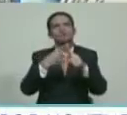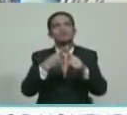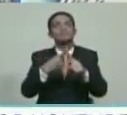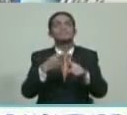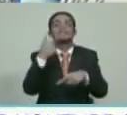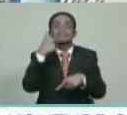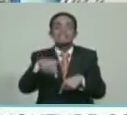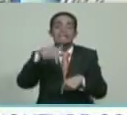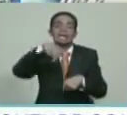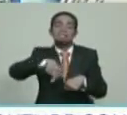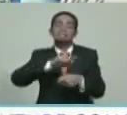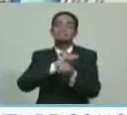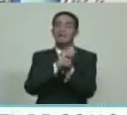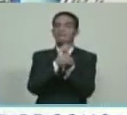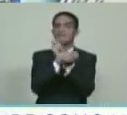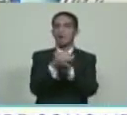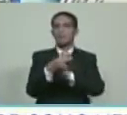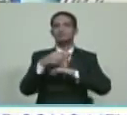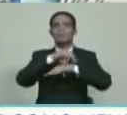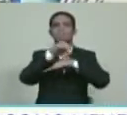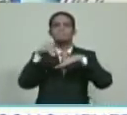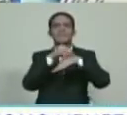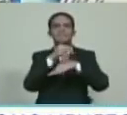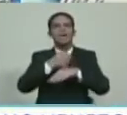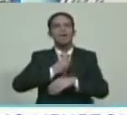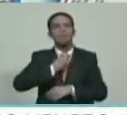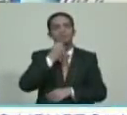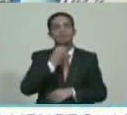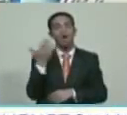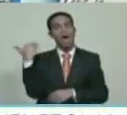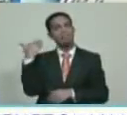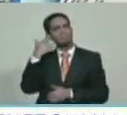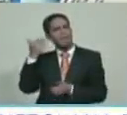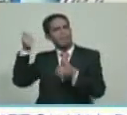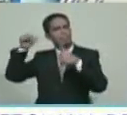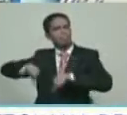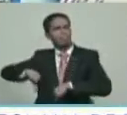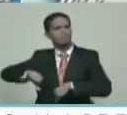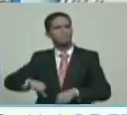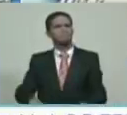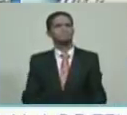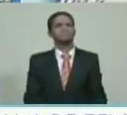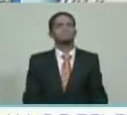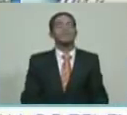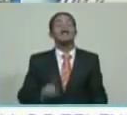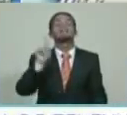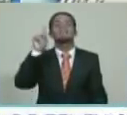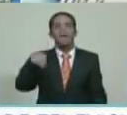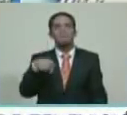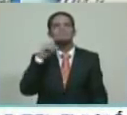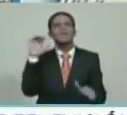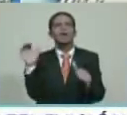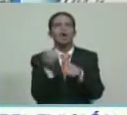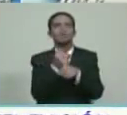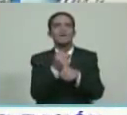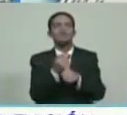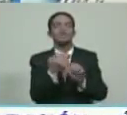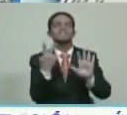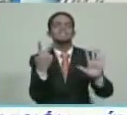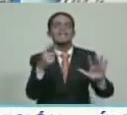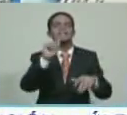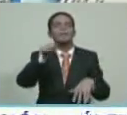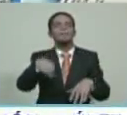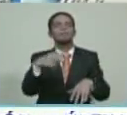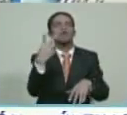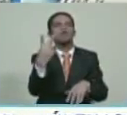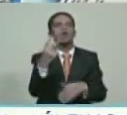transformación absoluta de este Ministerio Público a la ruina que era en el pasado. Además, se han incautado 7.2 toneladas